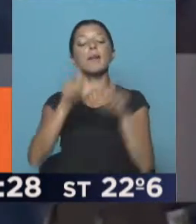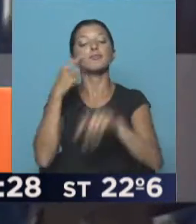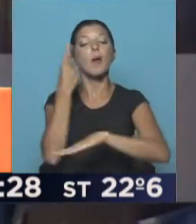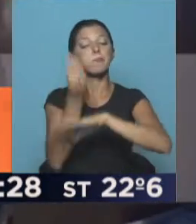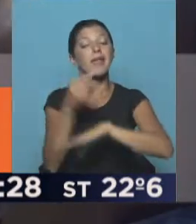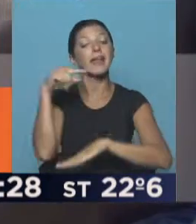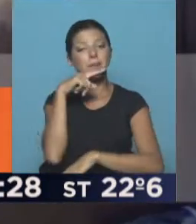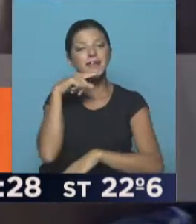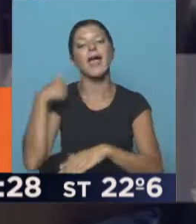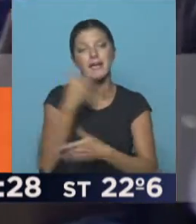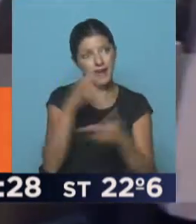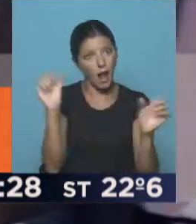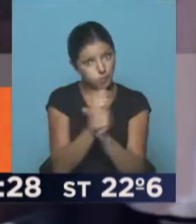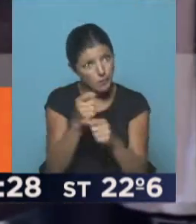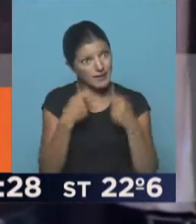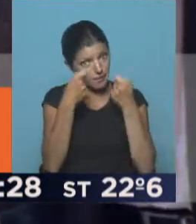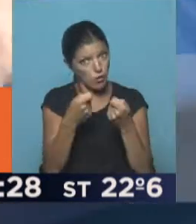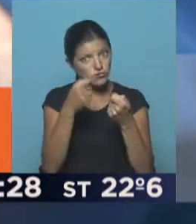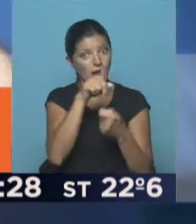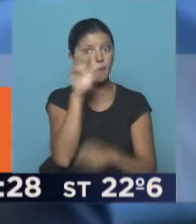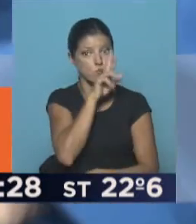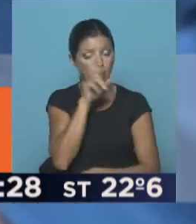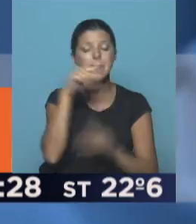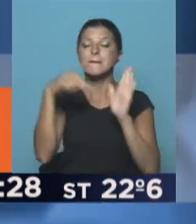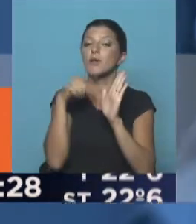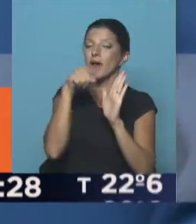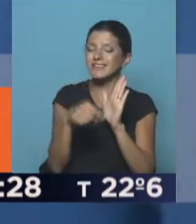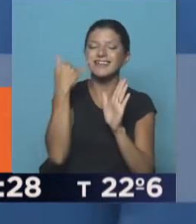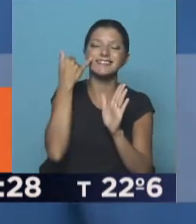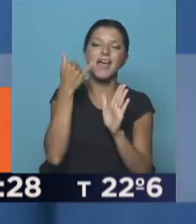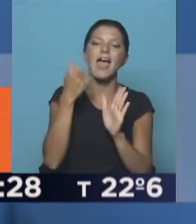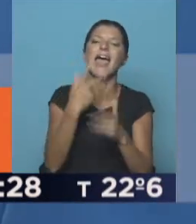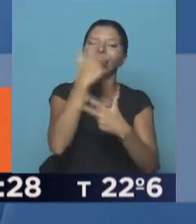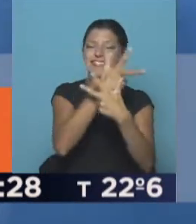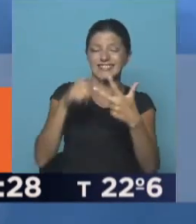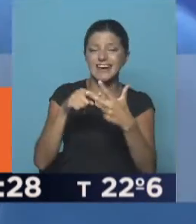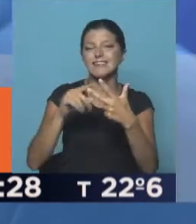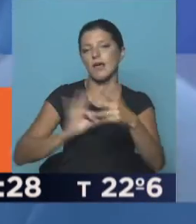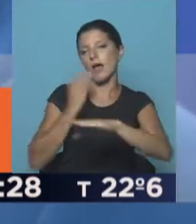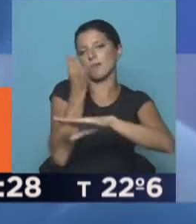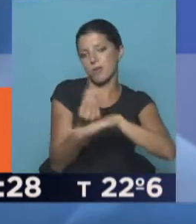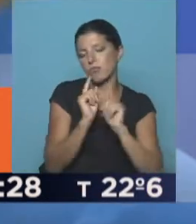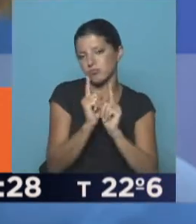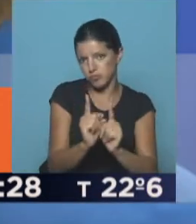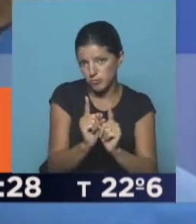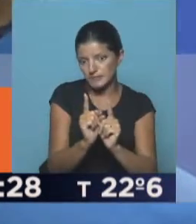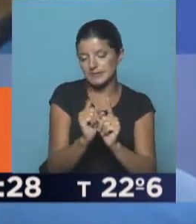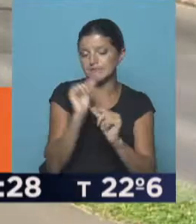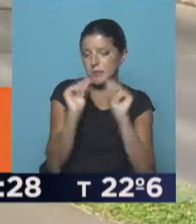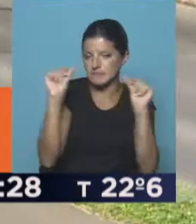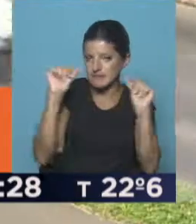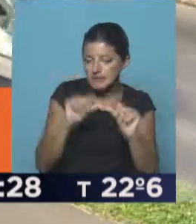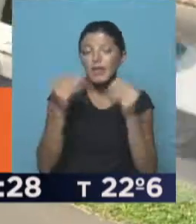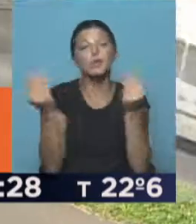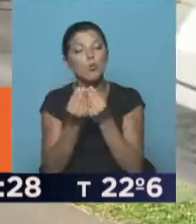en general el trabajo de Merkel, pero la canciller exhibe el desgaste de 3 periodos en el cargo y recibió numerosas críticas por